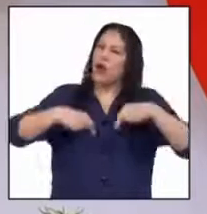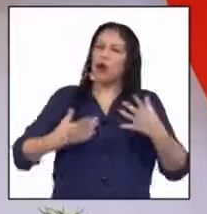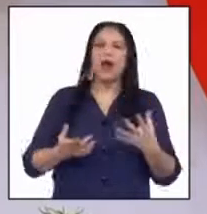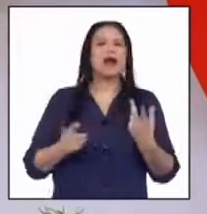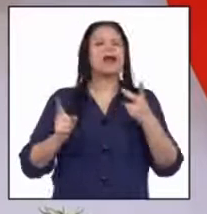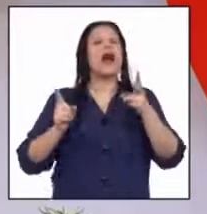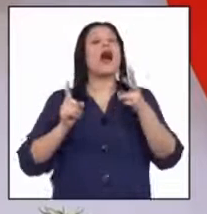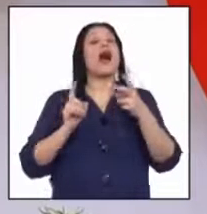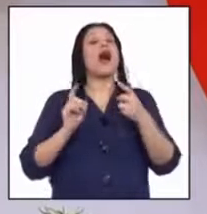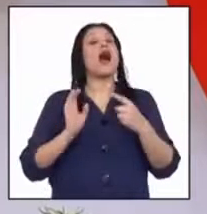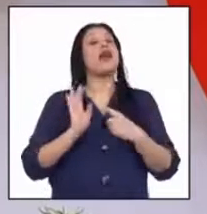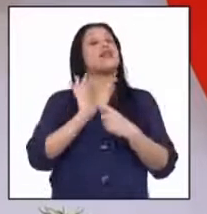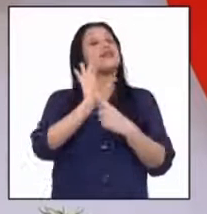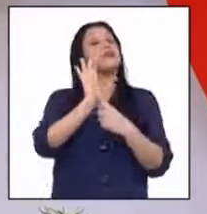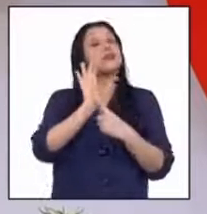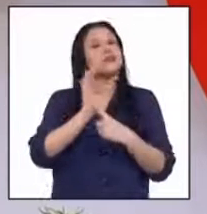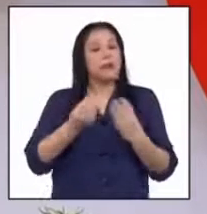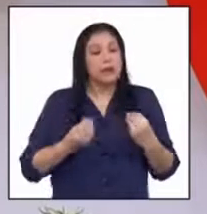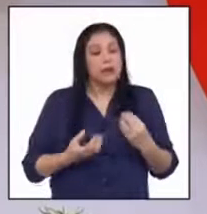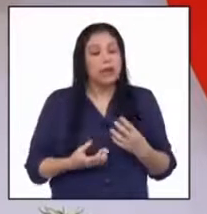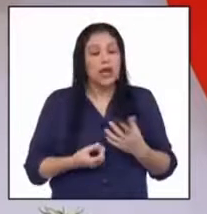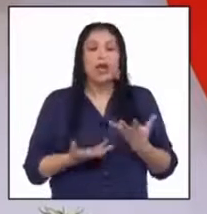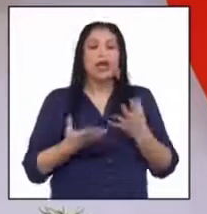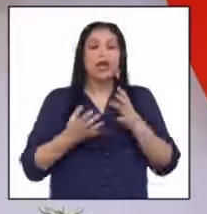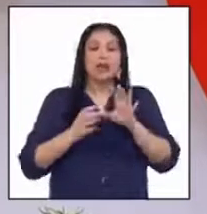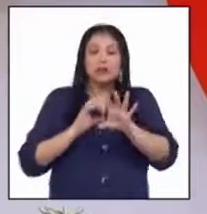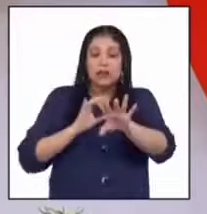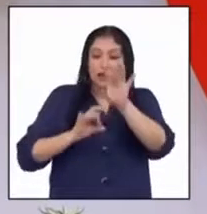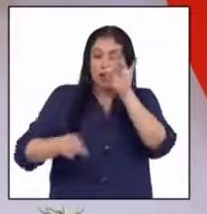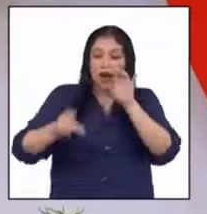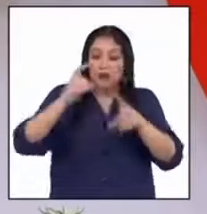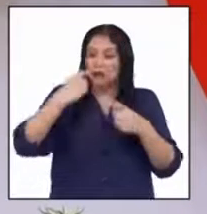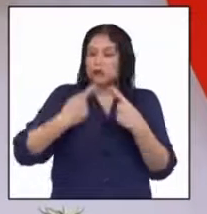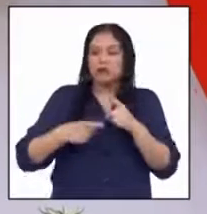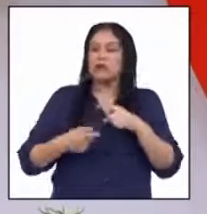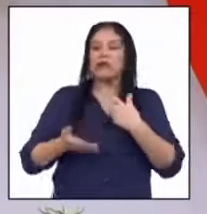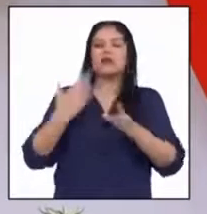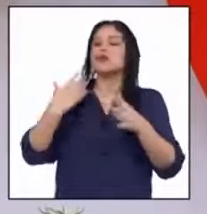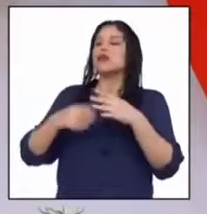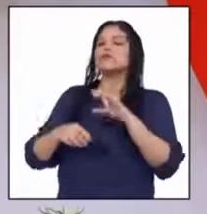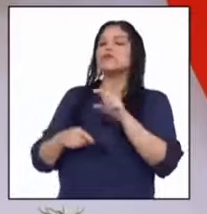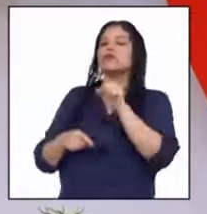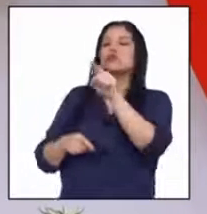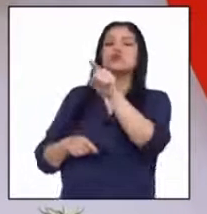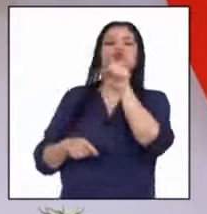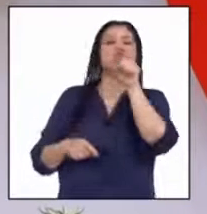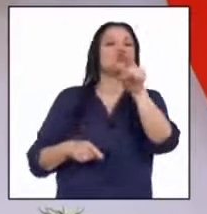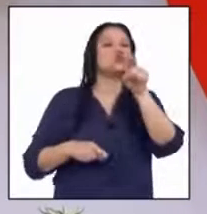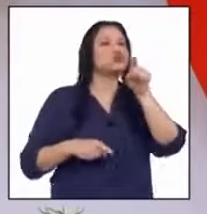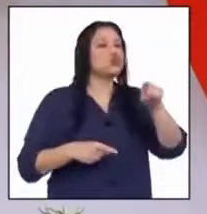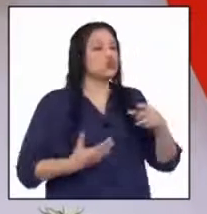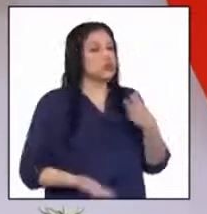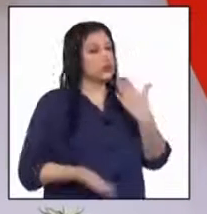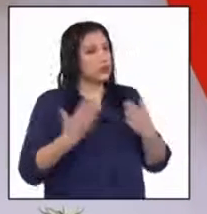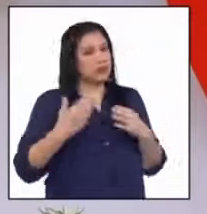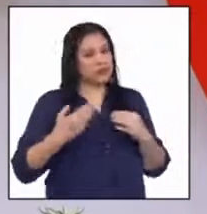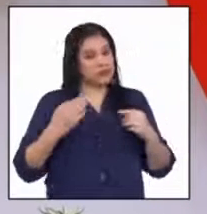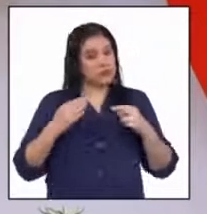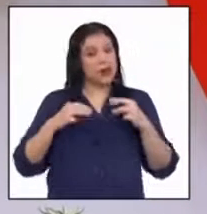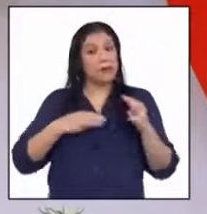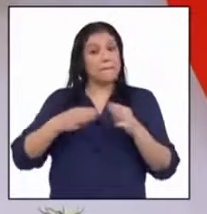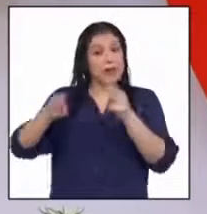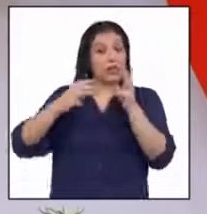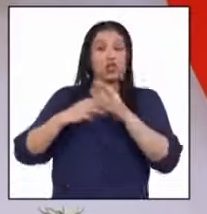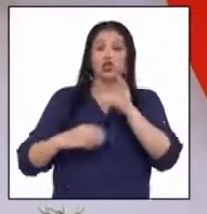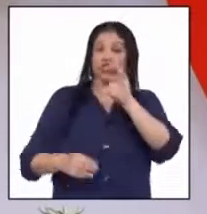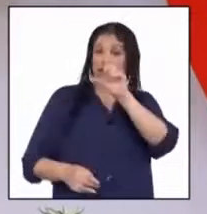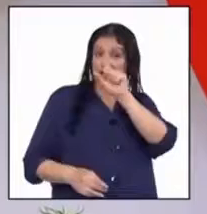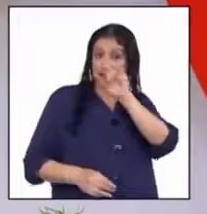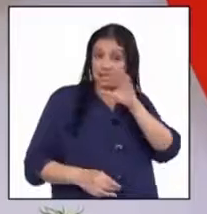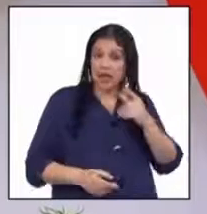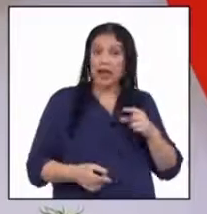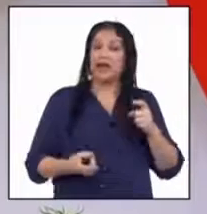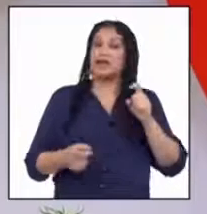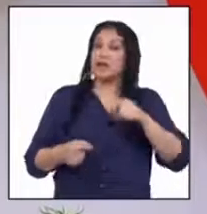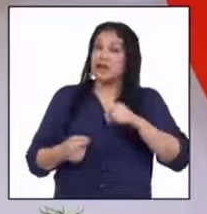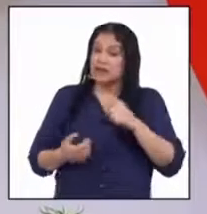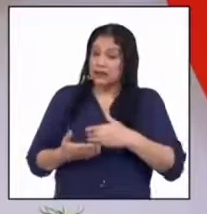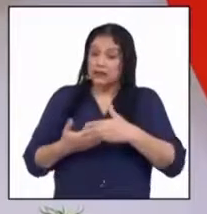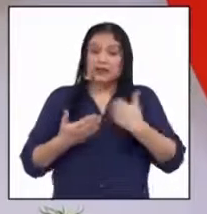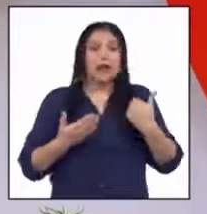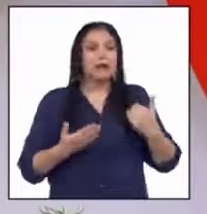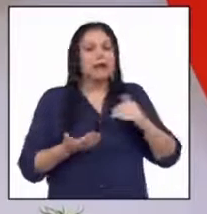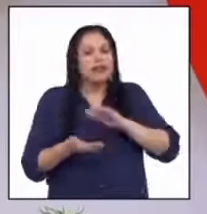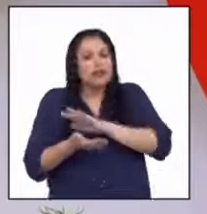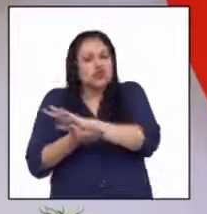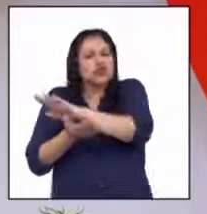muestral, ya que recolectaron datos de manera aleatoria. Si hubieran aplicado el método censal, entonces deberían haber recogido información